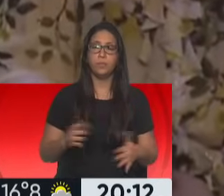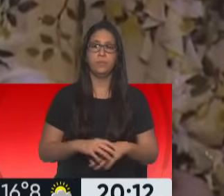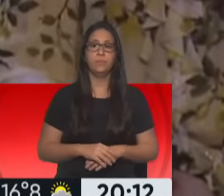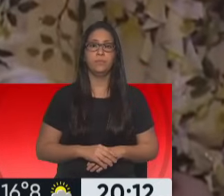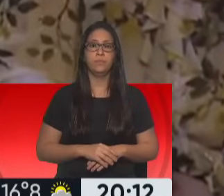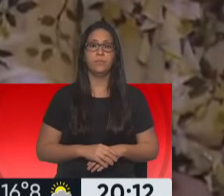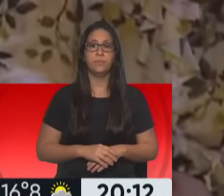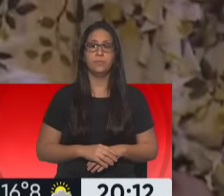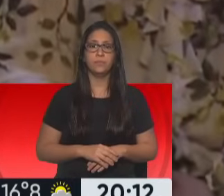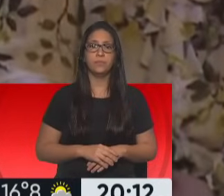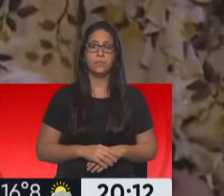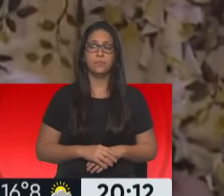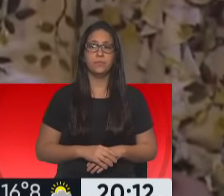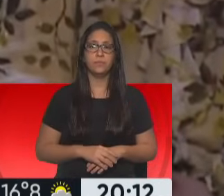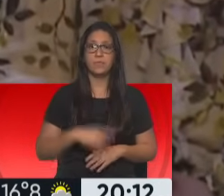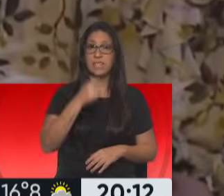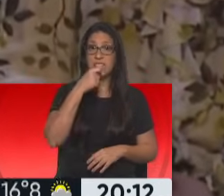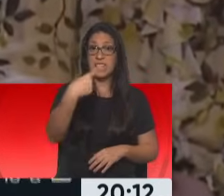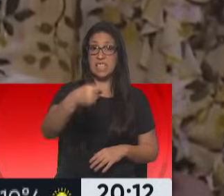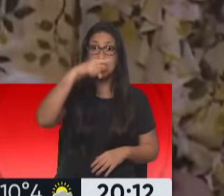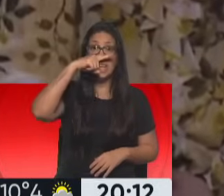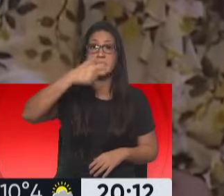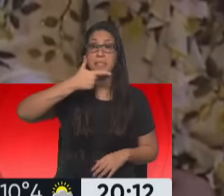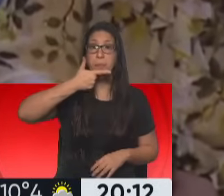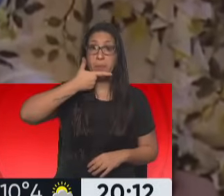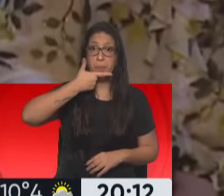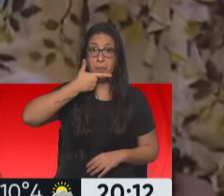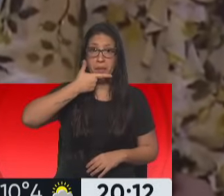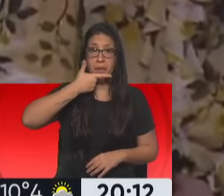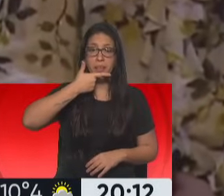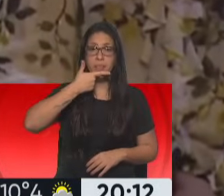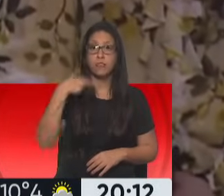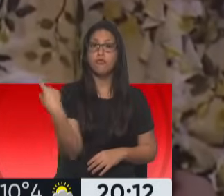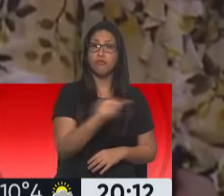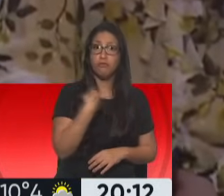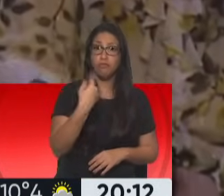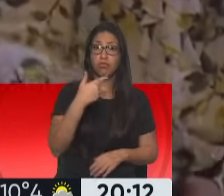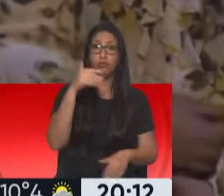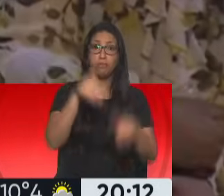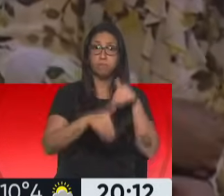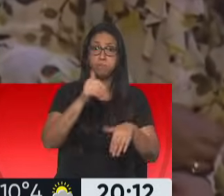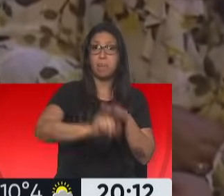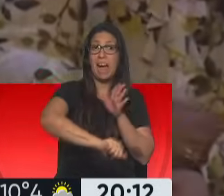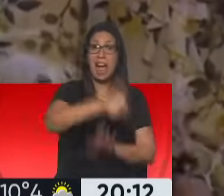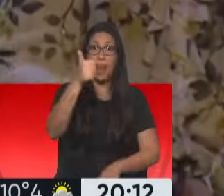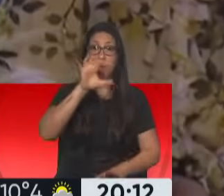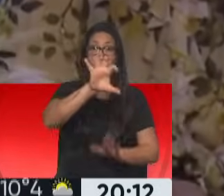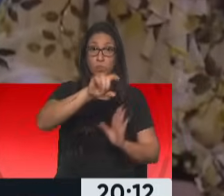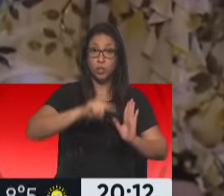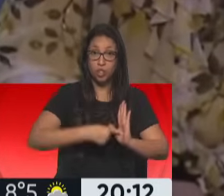Por eso, si este 7 de septiembre llegamos a ganar la provincia de Buenos